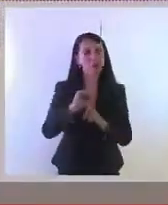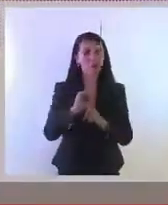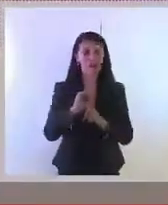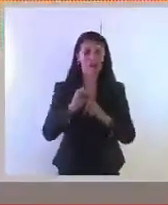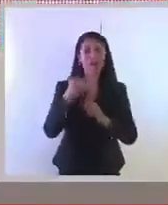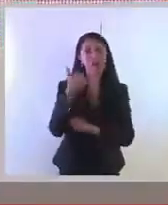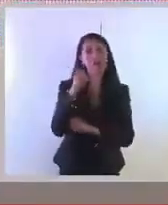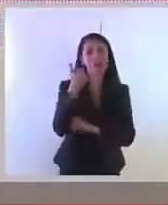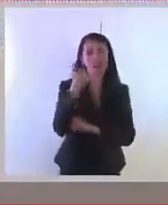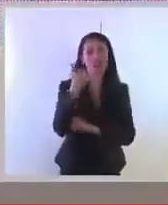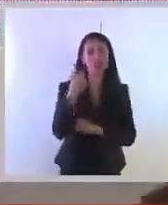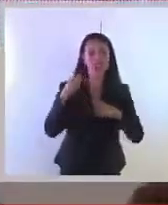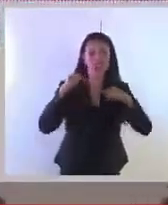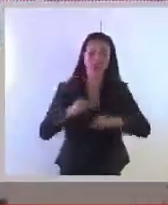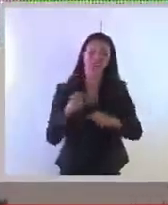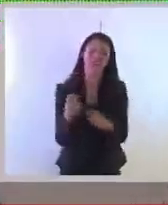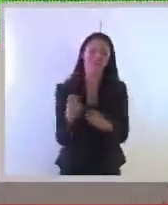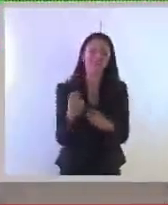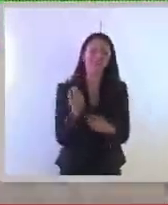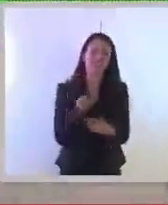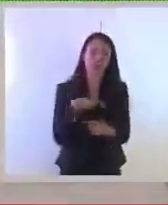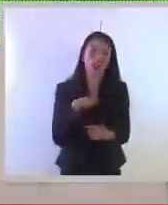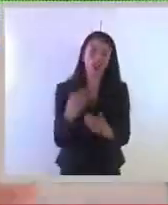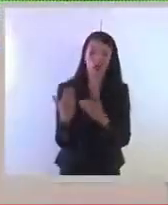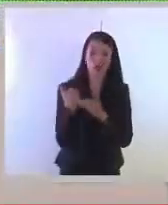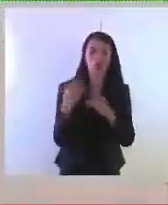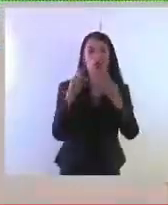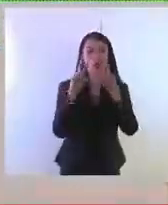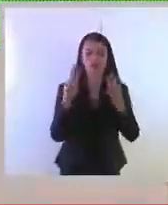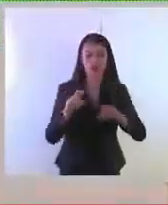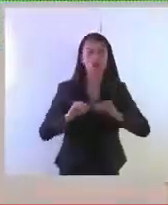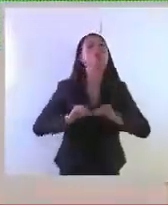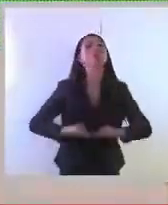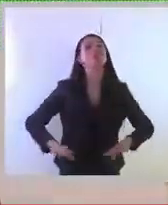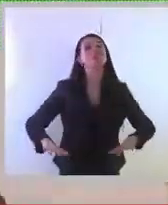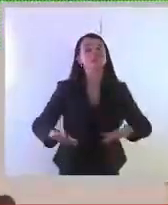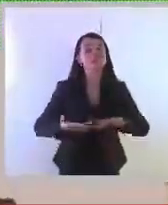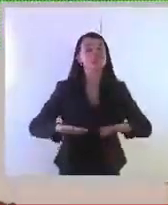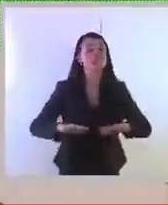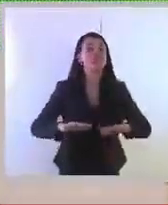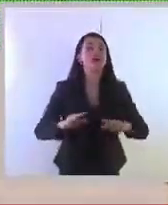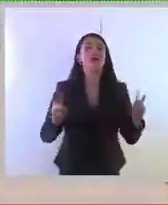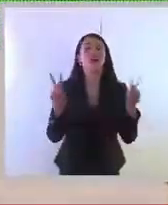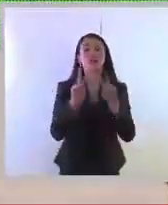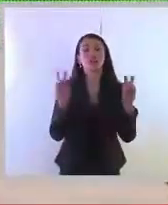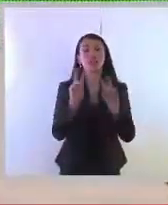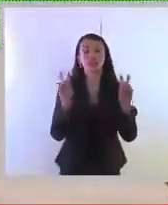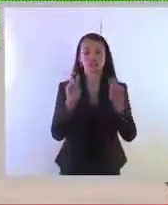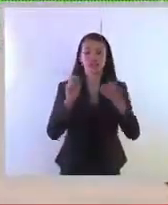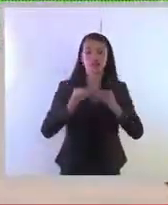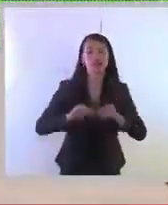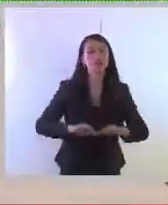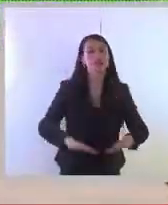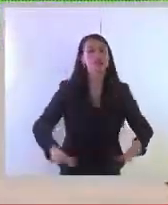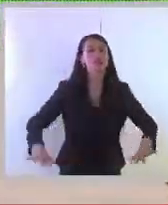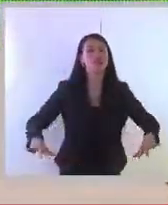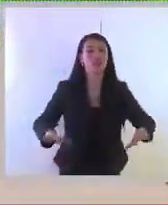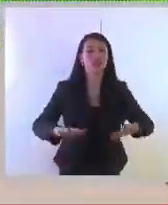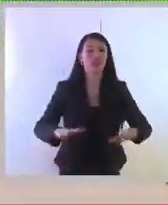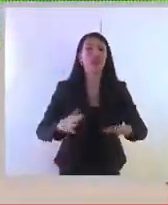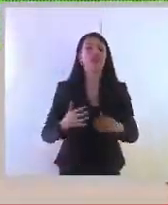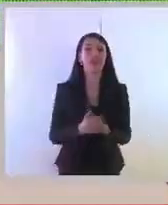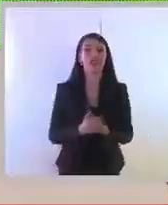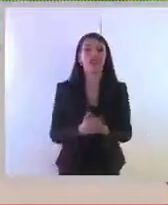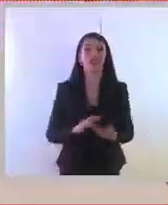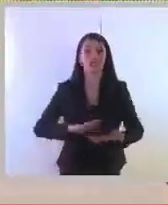que ver con este sector, porque o son temas de tierras, o son temas de territorios étnicos, o